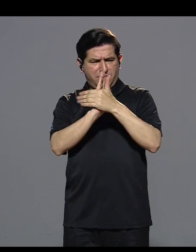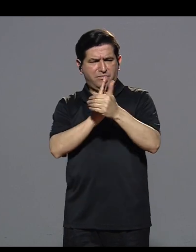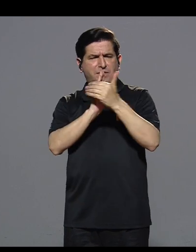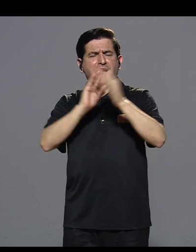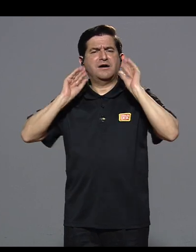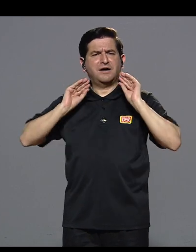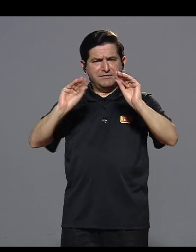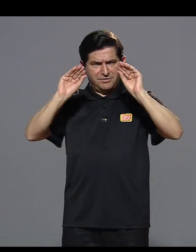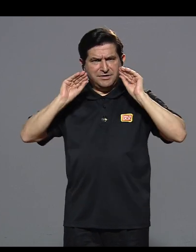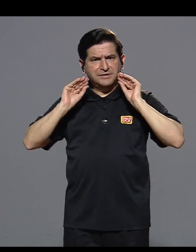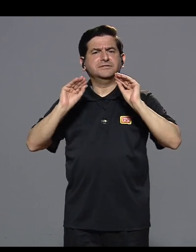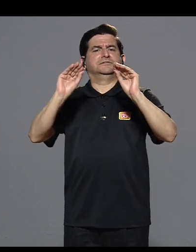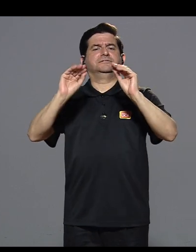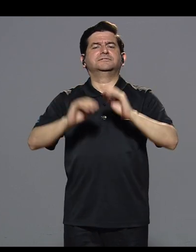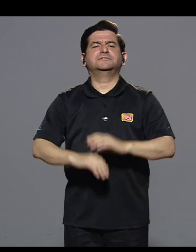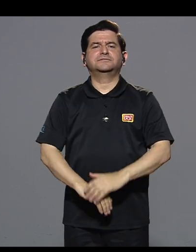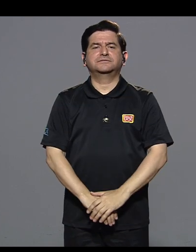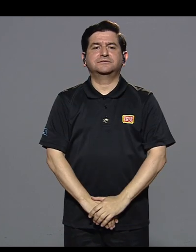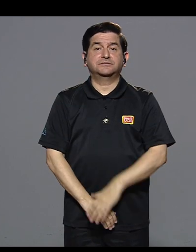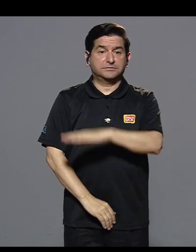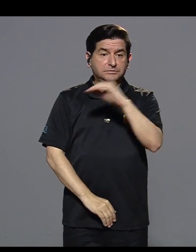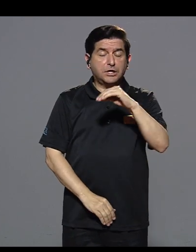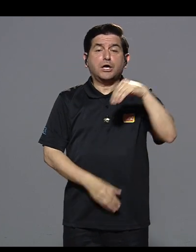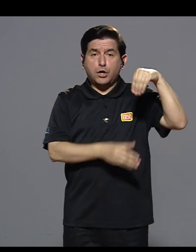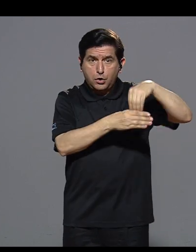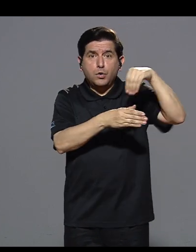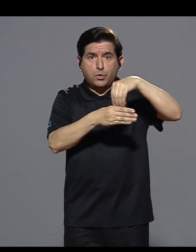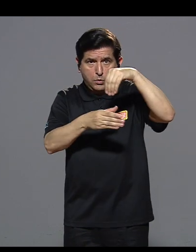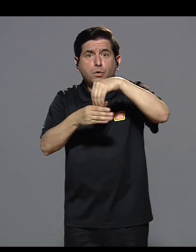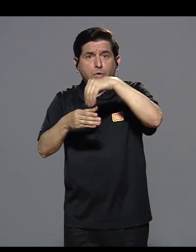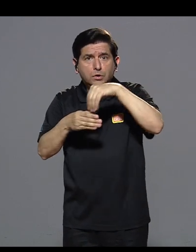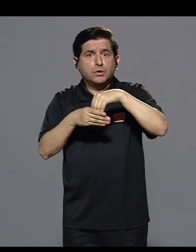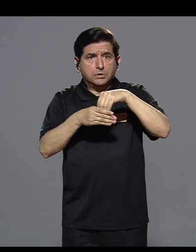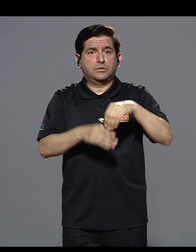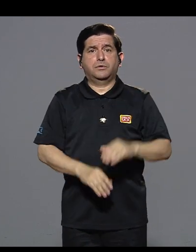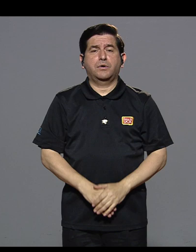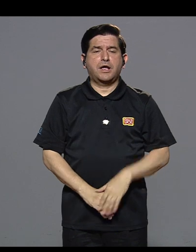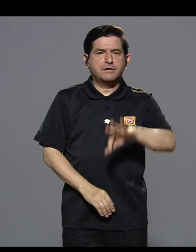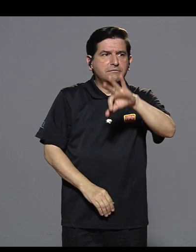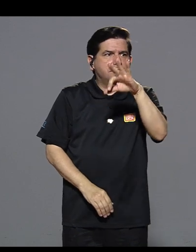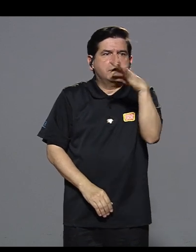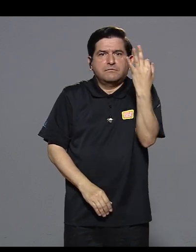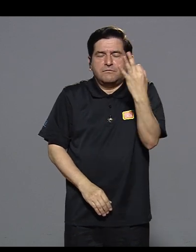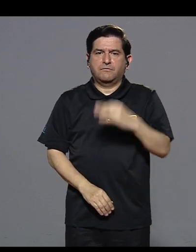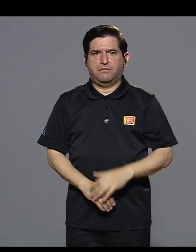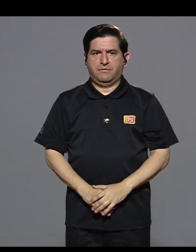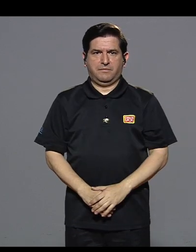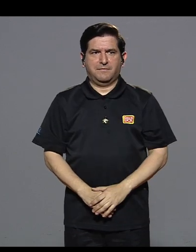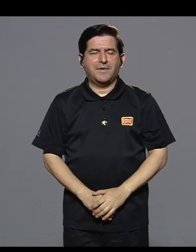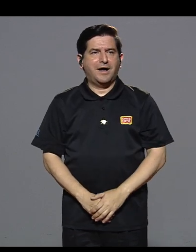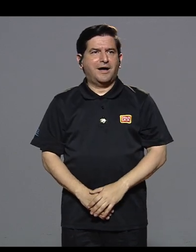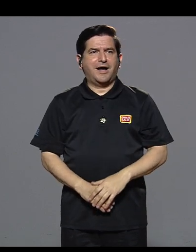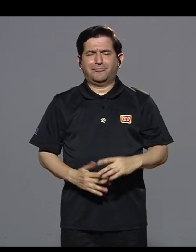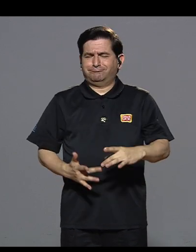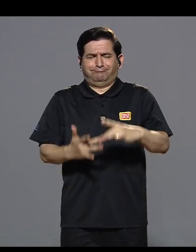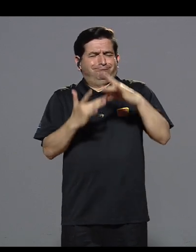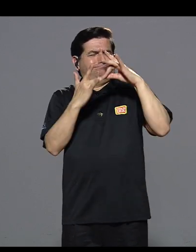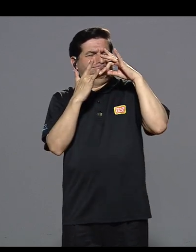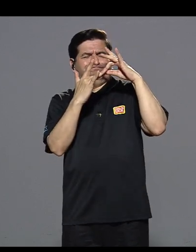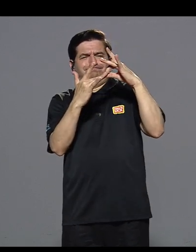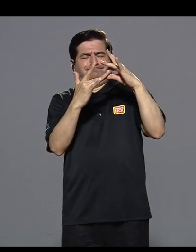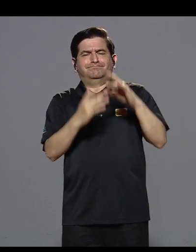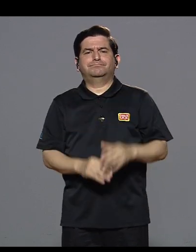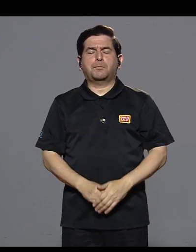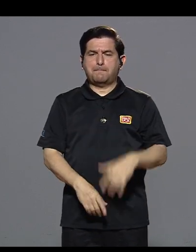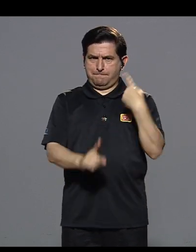competente académicamente y aportar incluso de una manera muy experta,